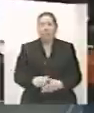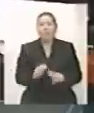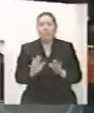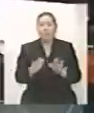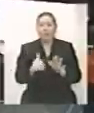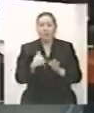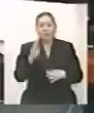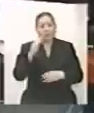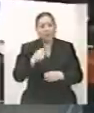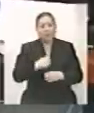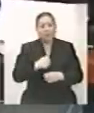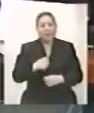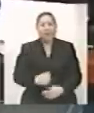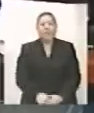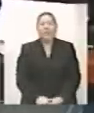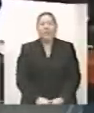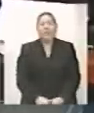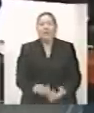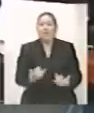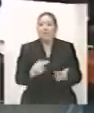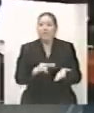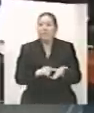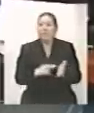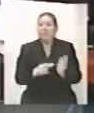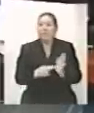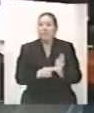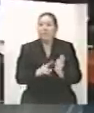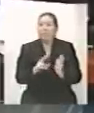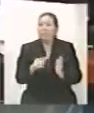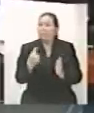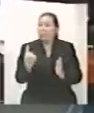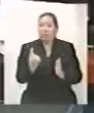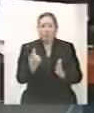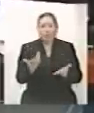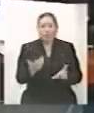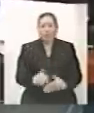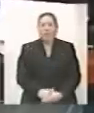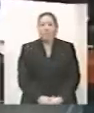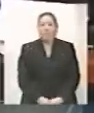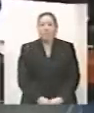16 militares, y eso significa no solamente